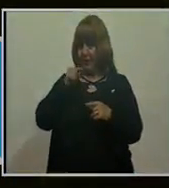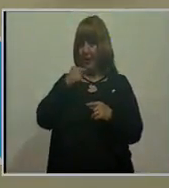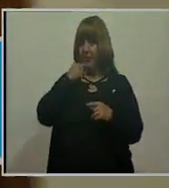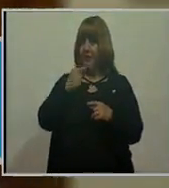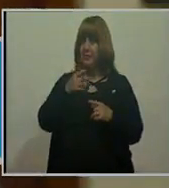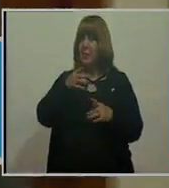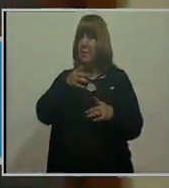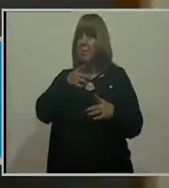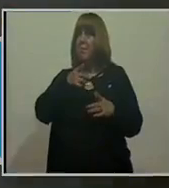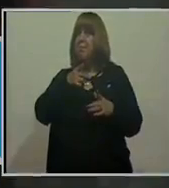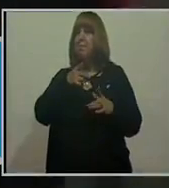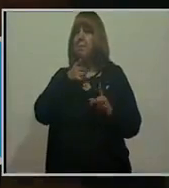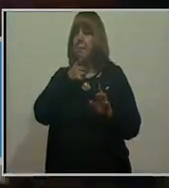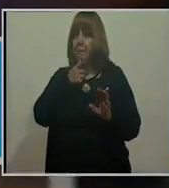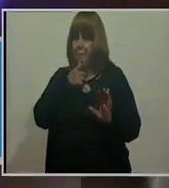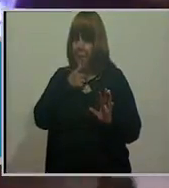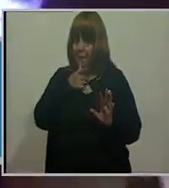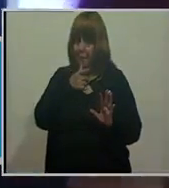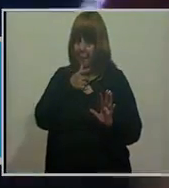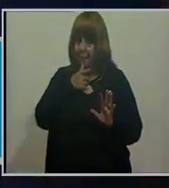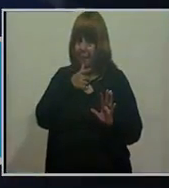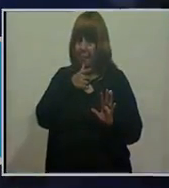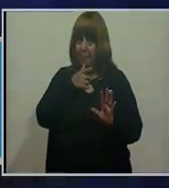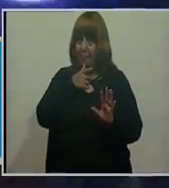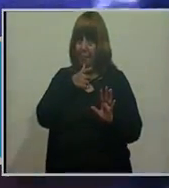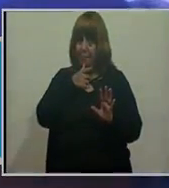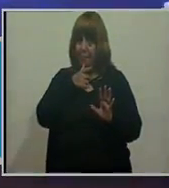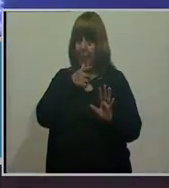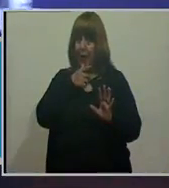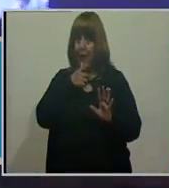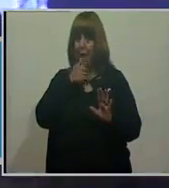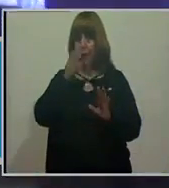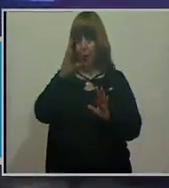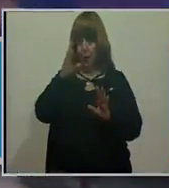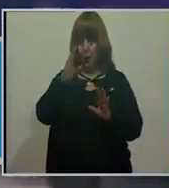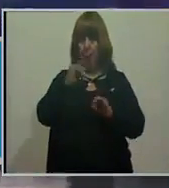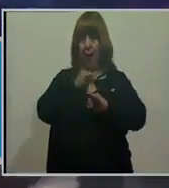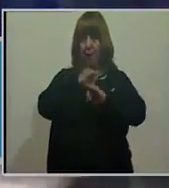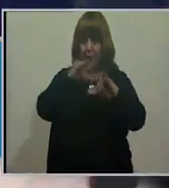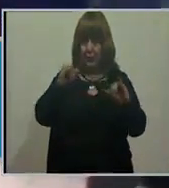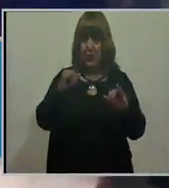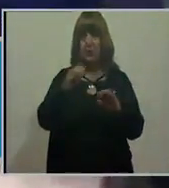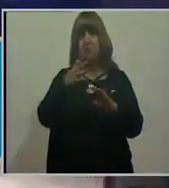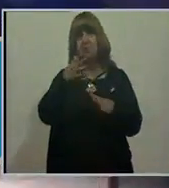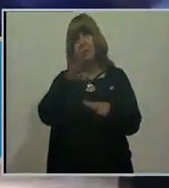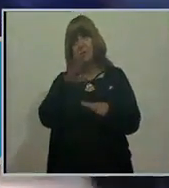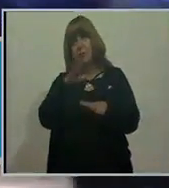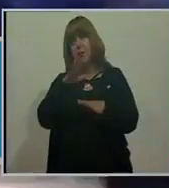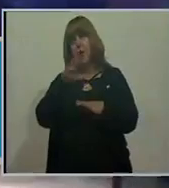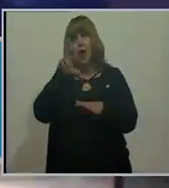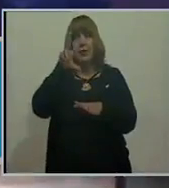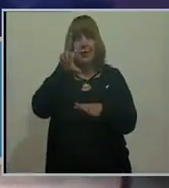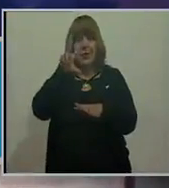desde el gobierno argentino dejaron trascender a los grandes bancos de inversión de Wall Street que se ubicará por encima de los